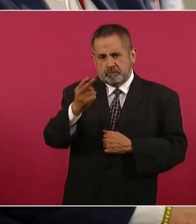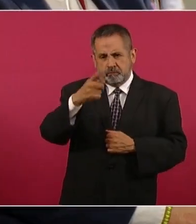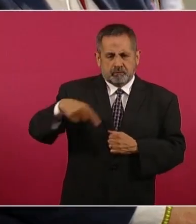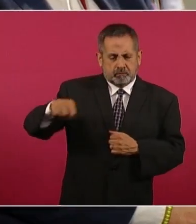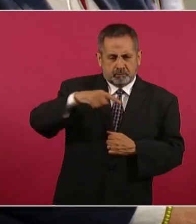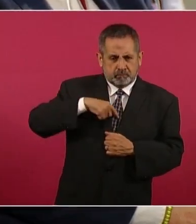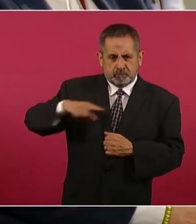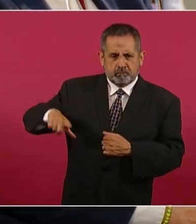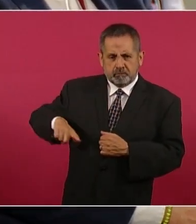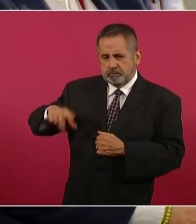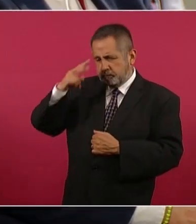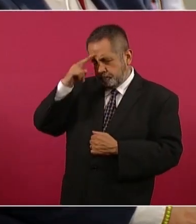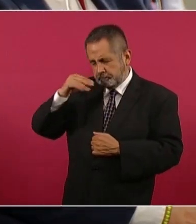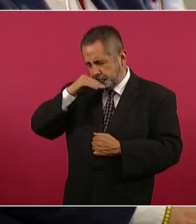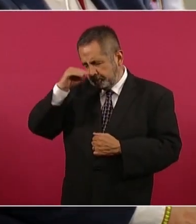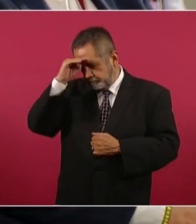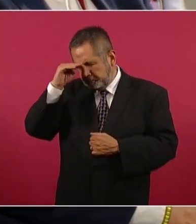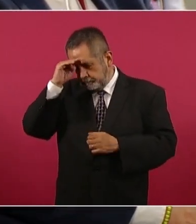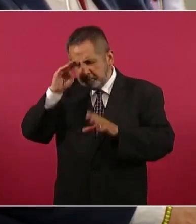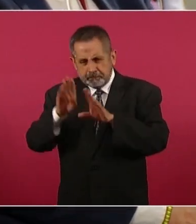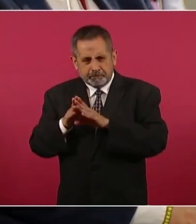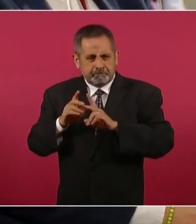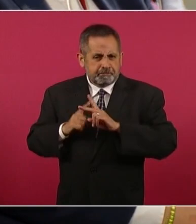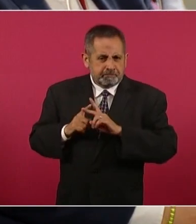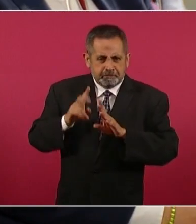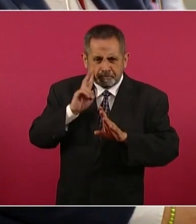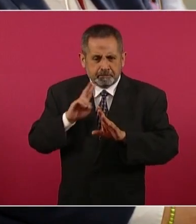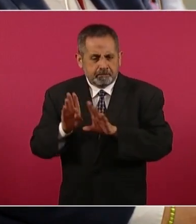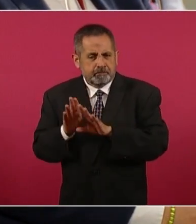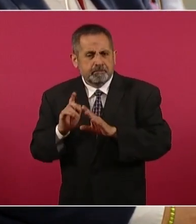esto? ¿El gobierno lo está viendo?